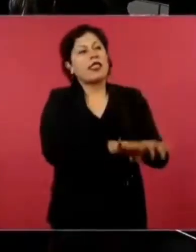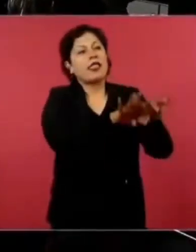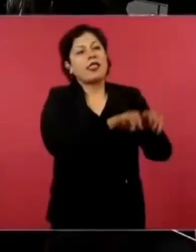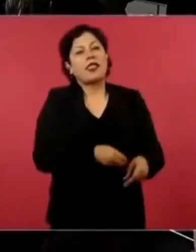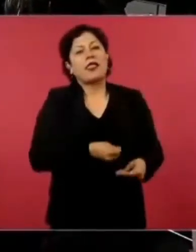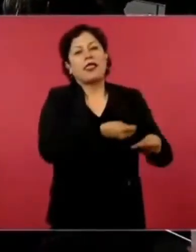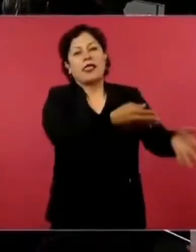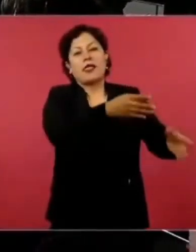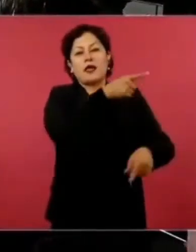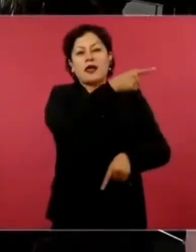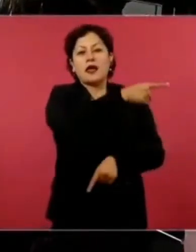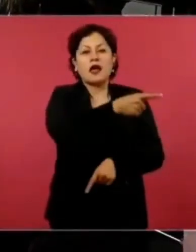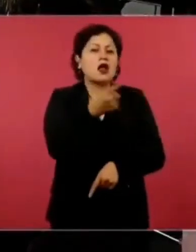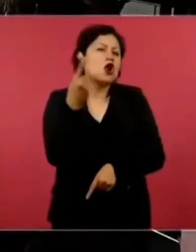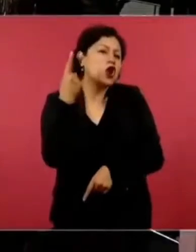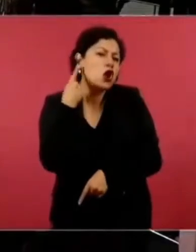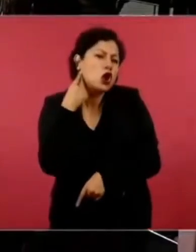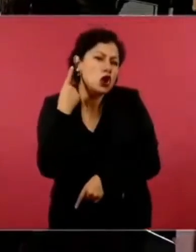Krause y